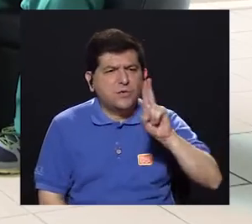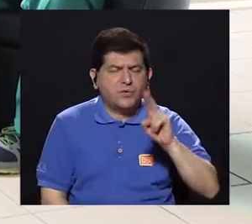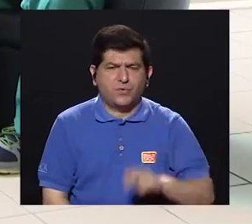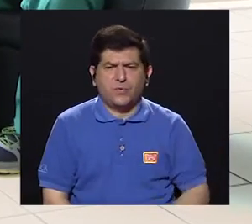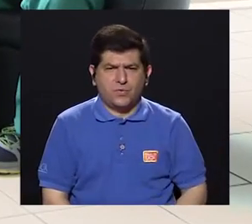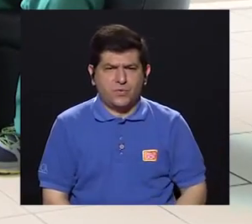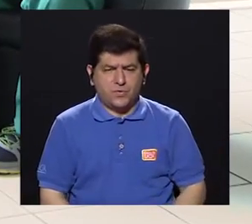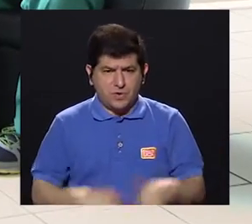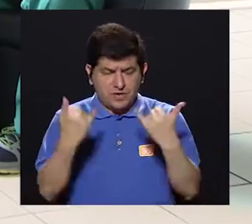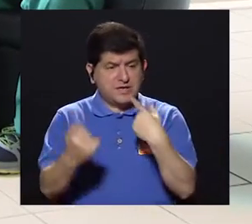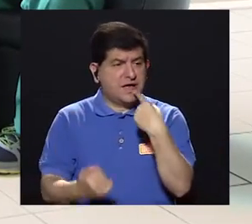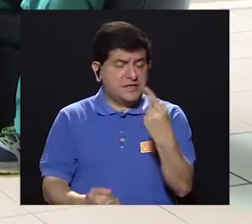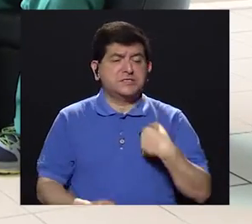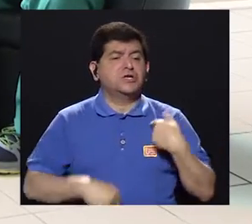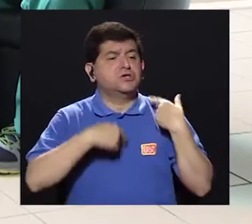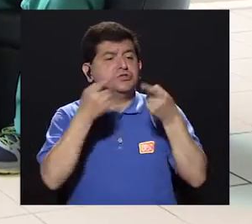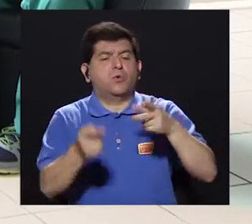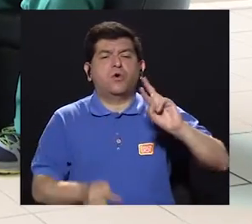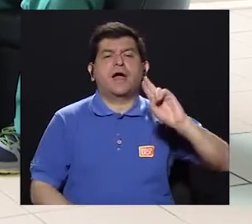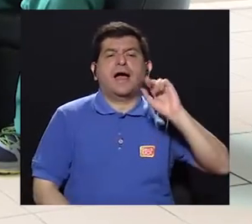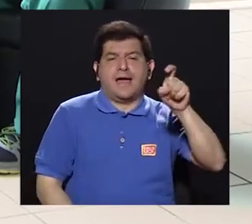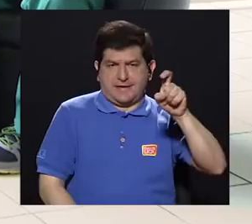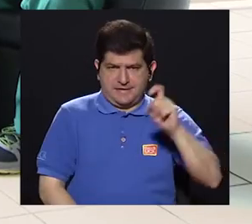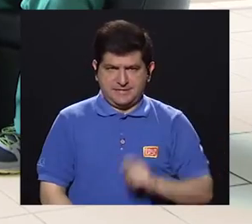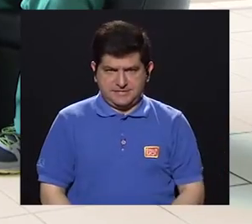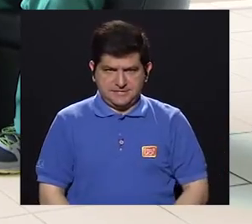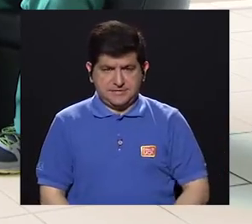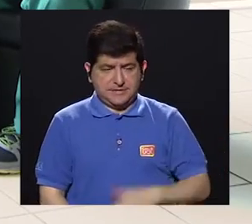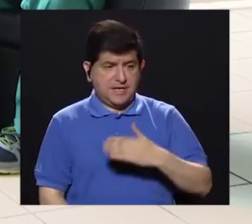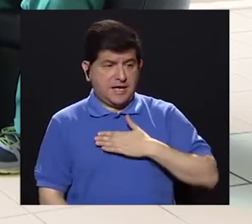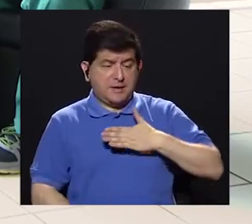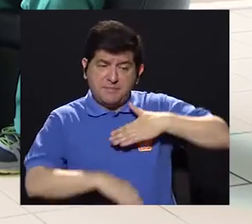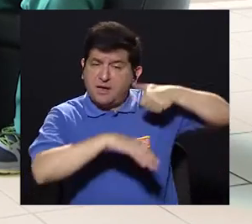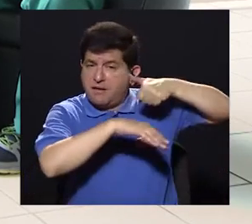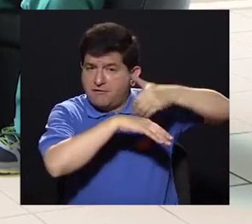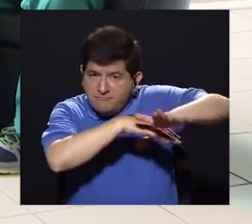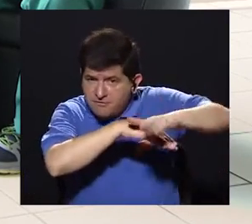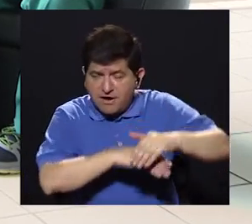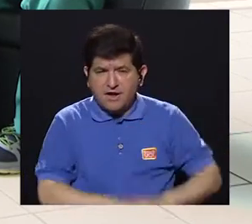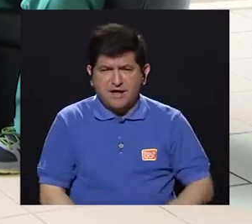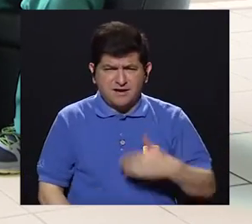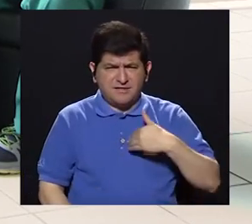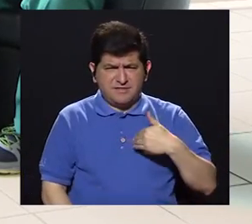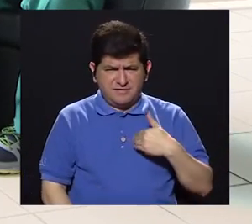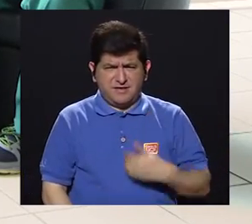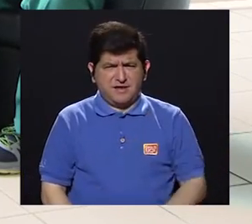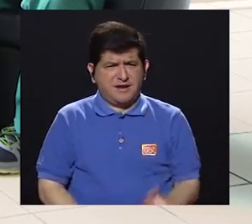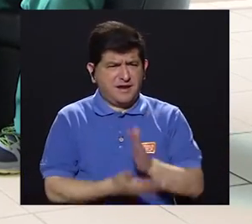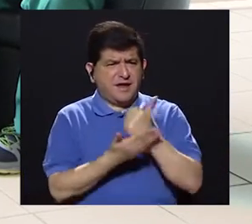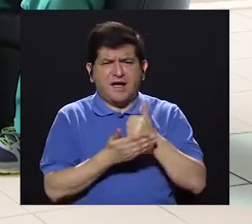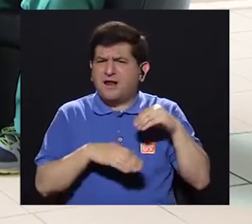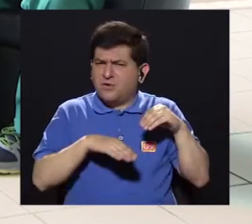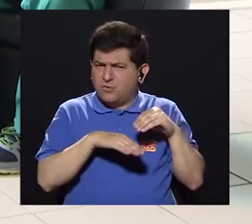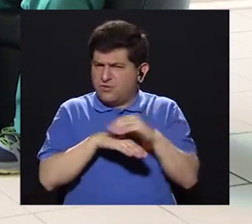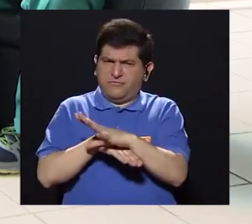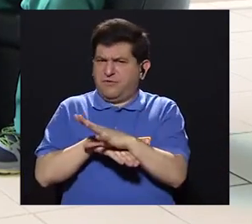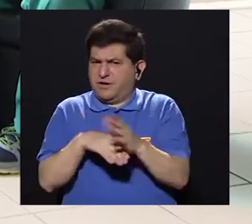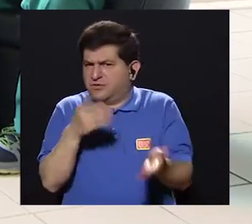la radiación, o cuando uno dice voy para rayos X porque me refirieron, ¿tiene un efecto?